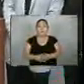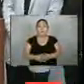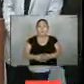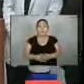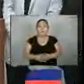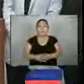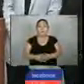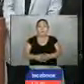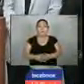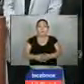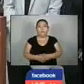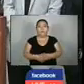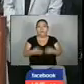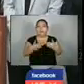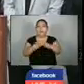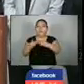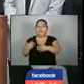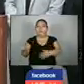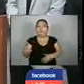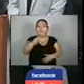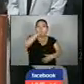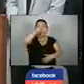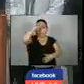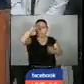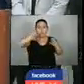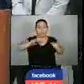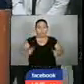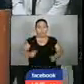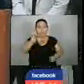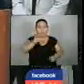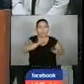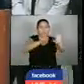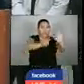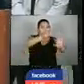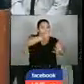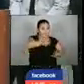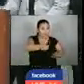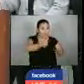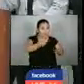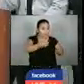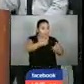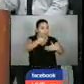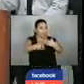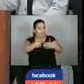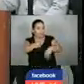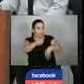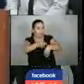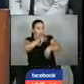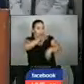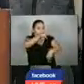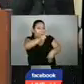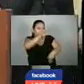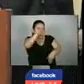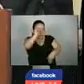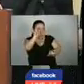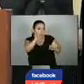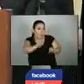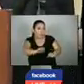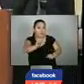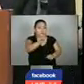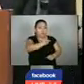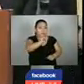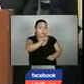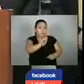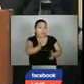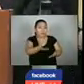Y los empleados de instituciones públicas que aún no tengan 6 meses de trabajo o que estén en periodo de prueba podrían gozar de una licencia